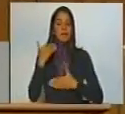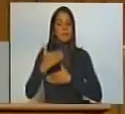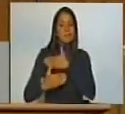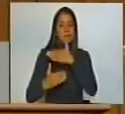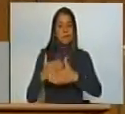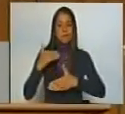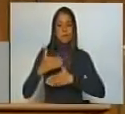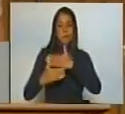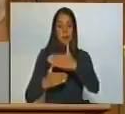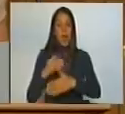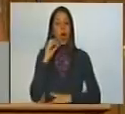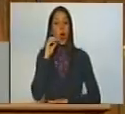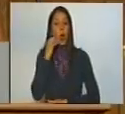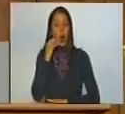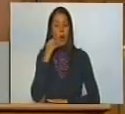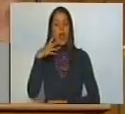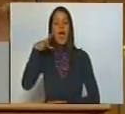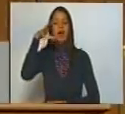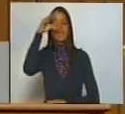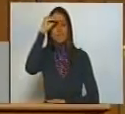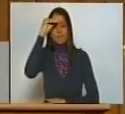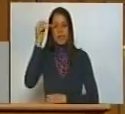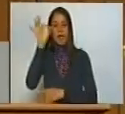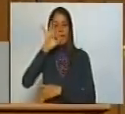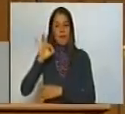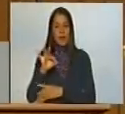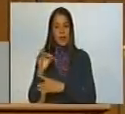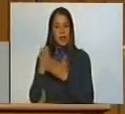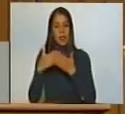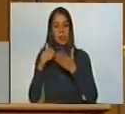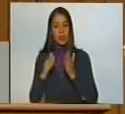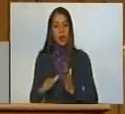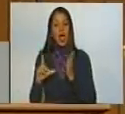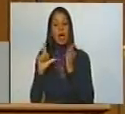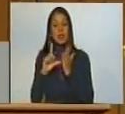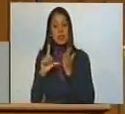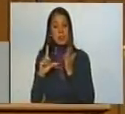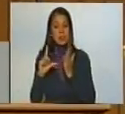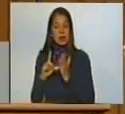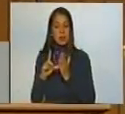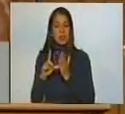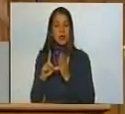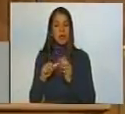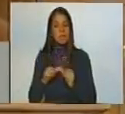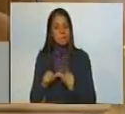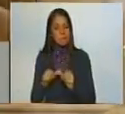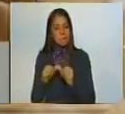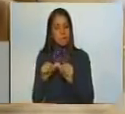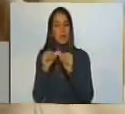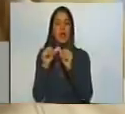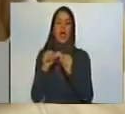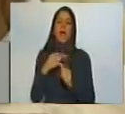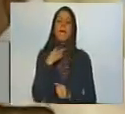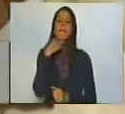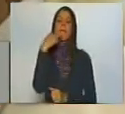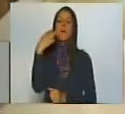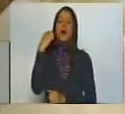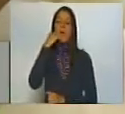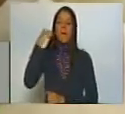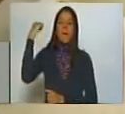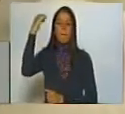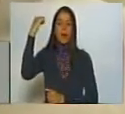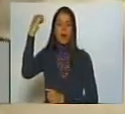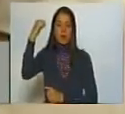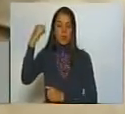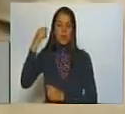generaciones puedan contar con una Federación Venezolana de Estudiantes de Educación Media para seguir alzando la voz, para seguir